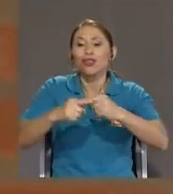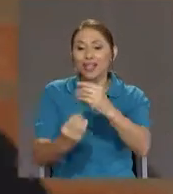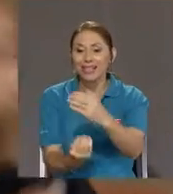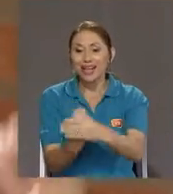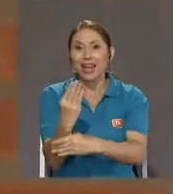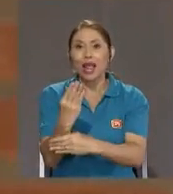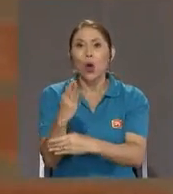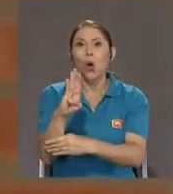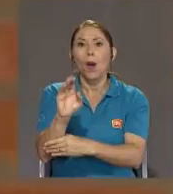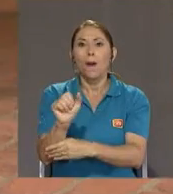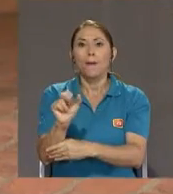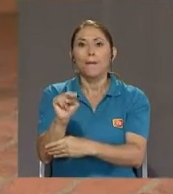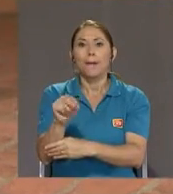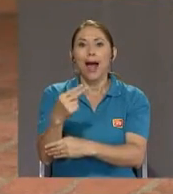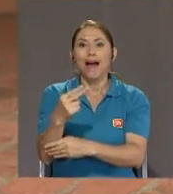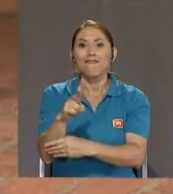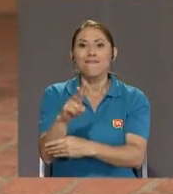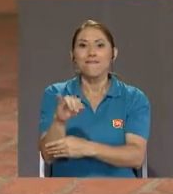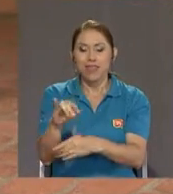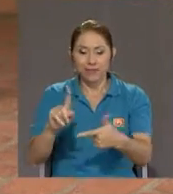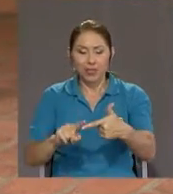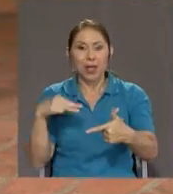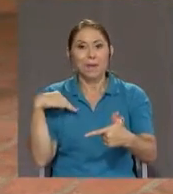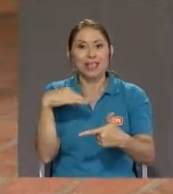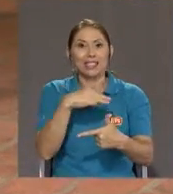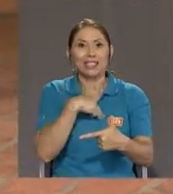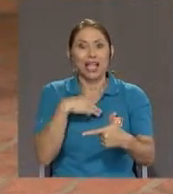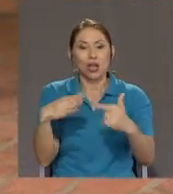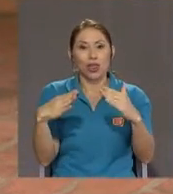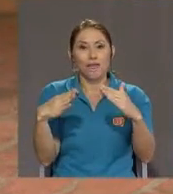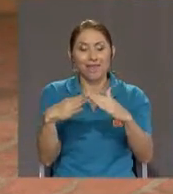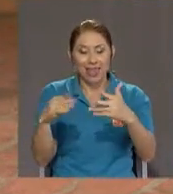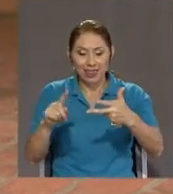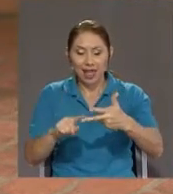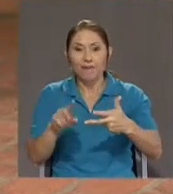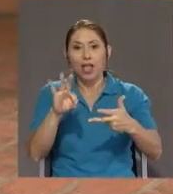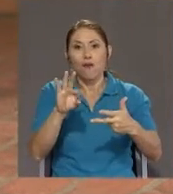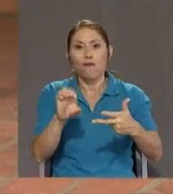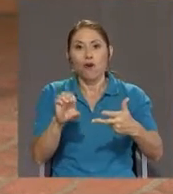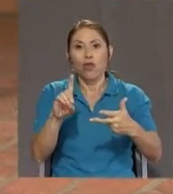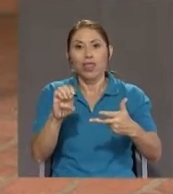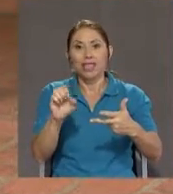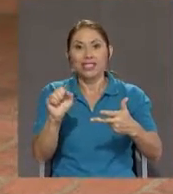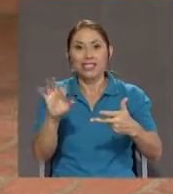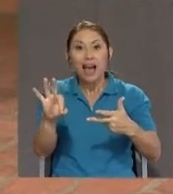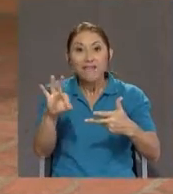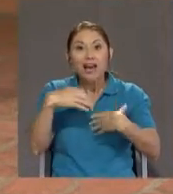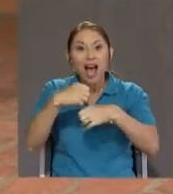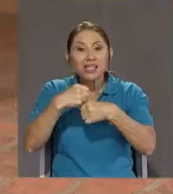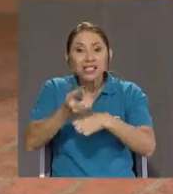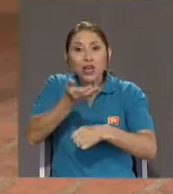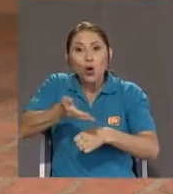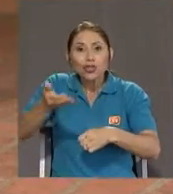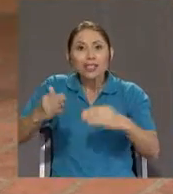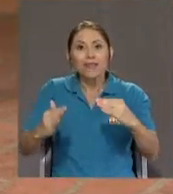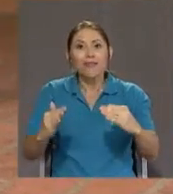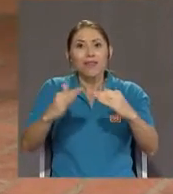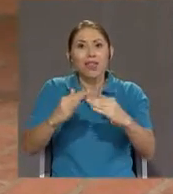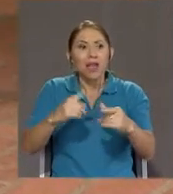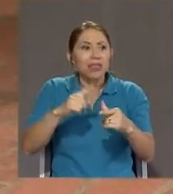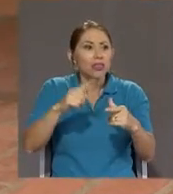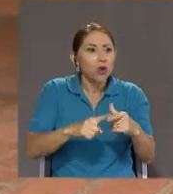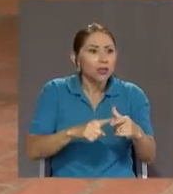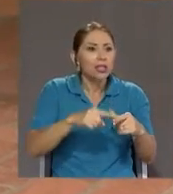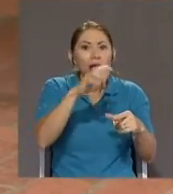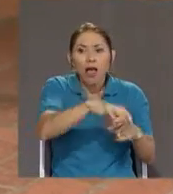Vivienda y Fodesab hace cosas de vivienda. Y bueno, tenemos tantos estratos